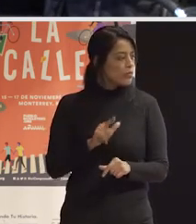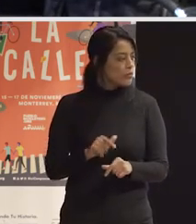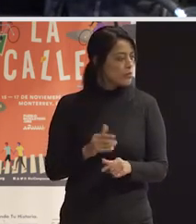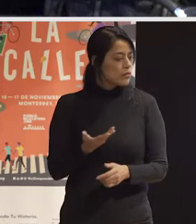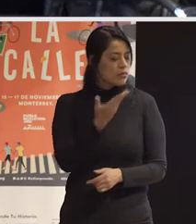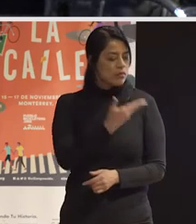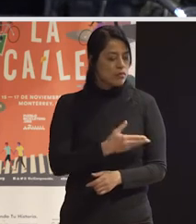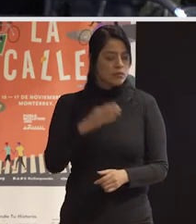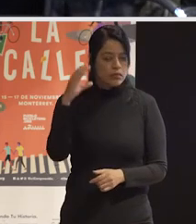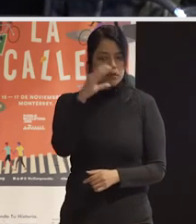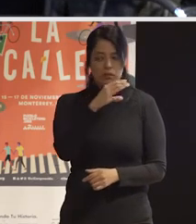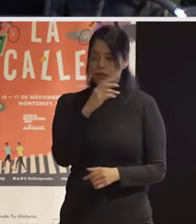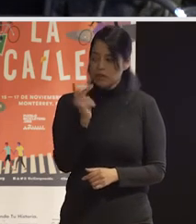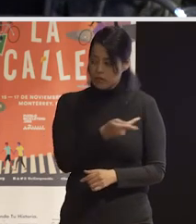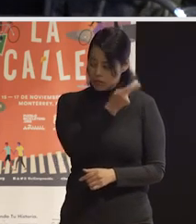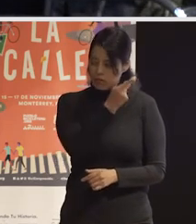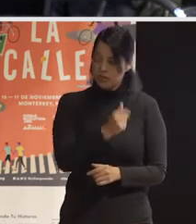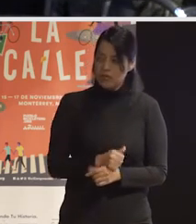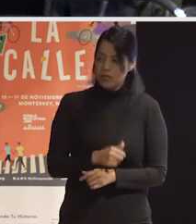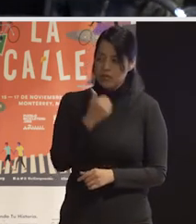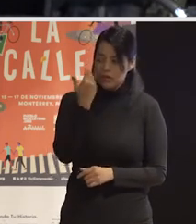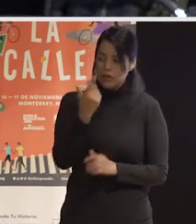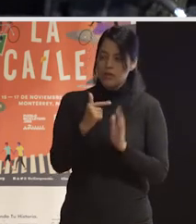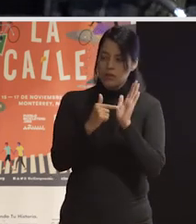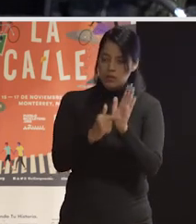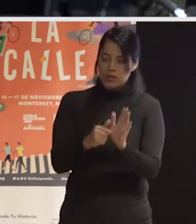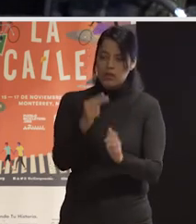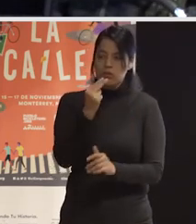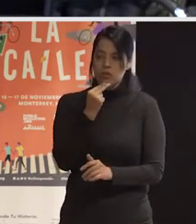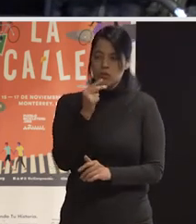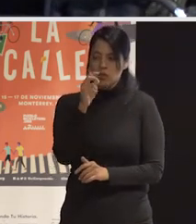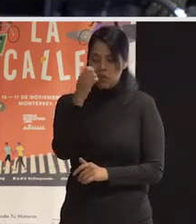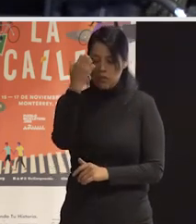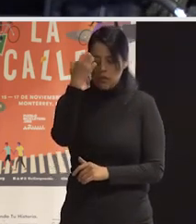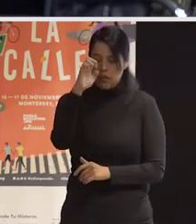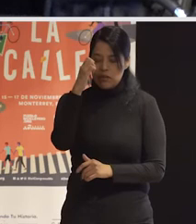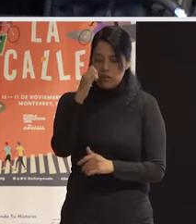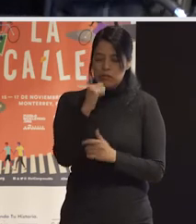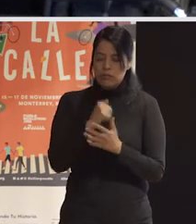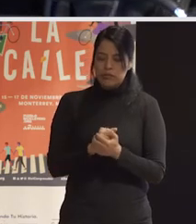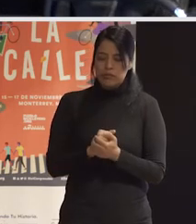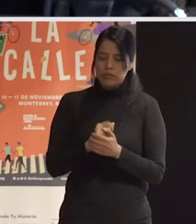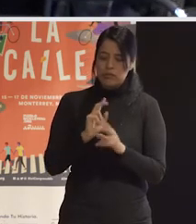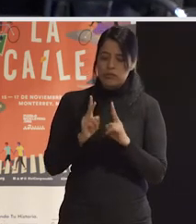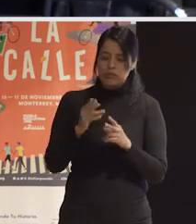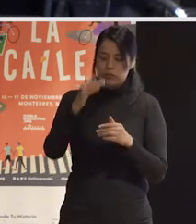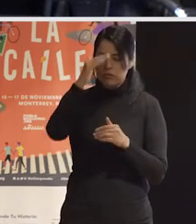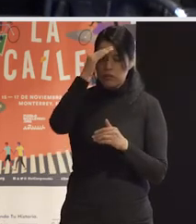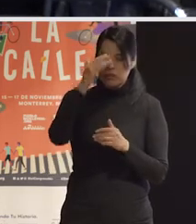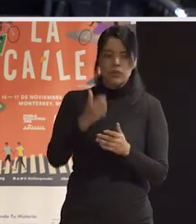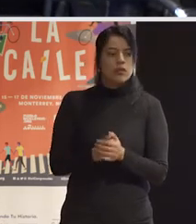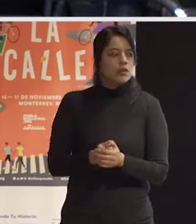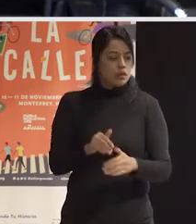pasar aquí en la pantalla unas preguntas que queremos que usen para reflexionar y luego qué tal si las